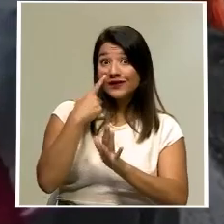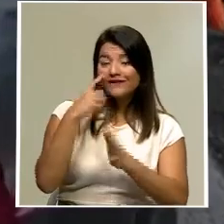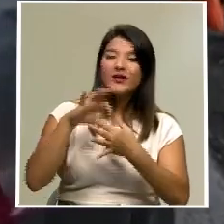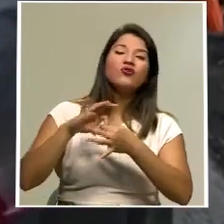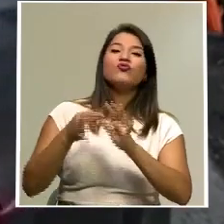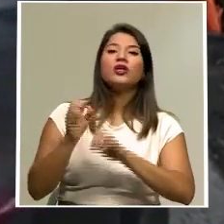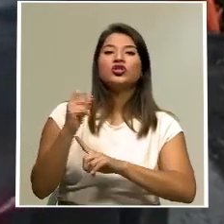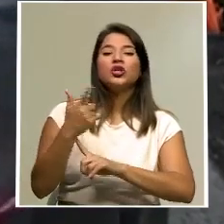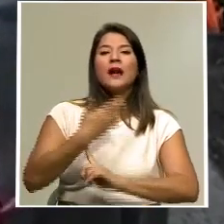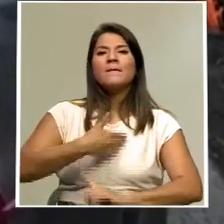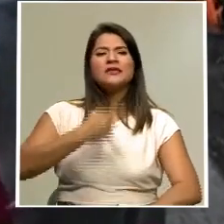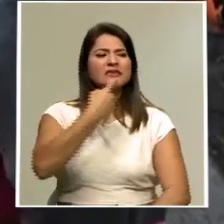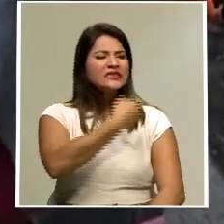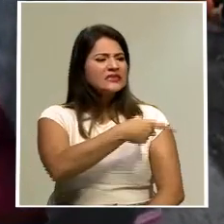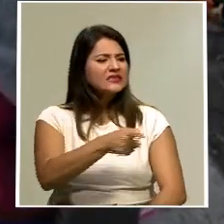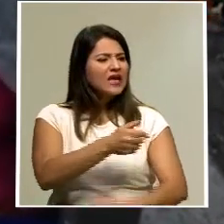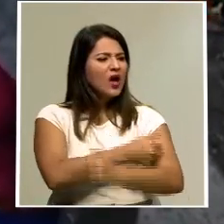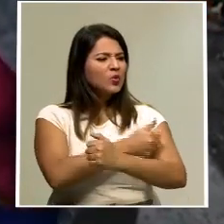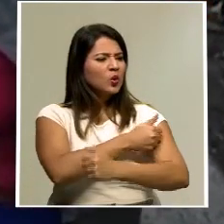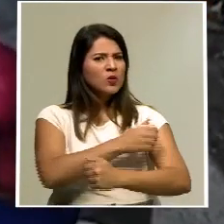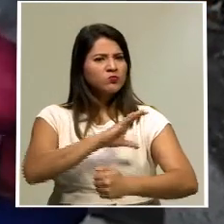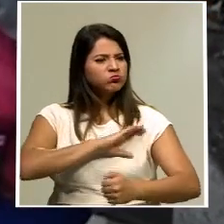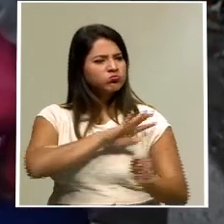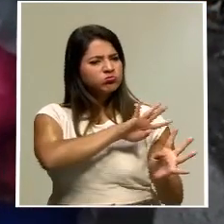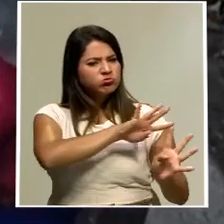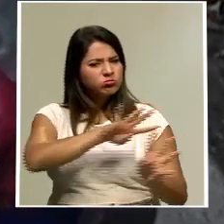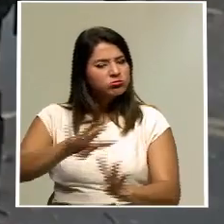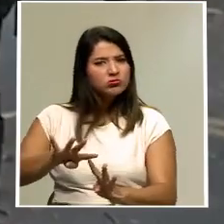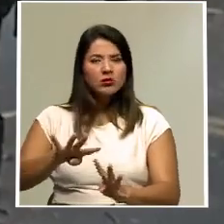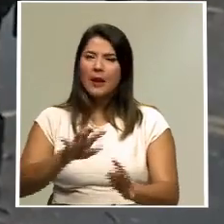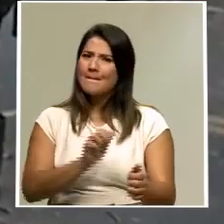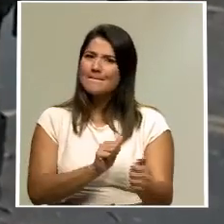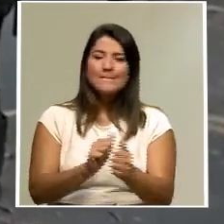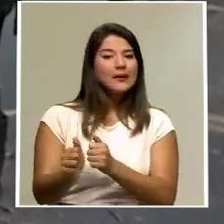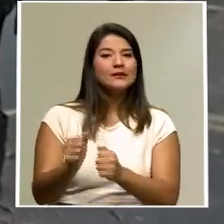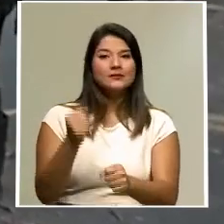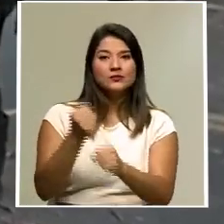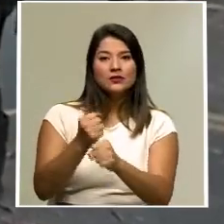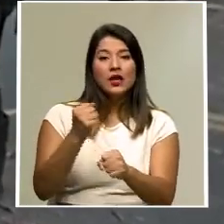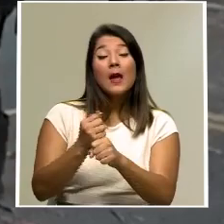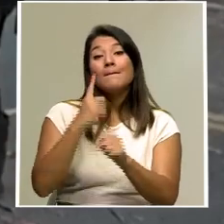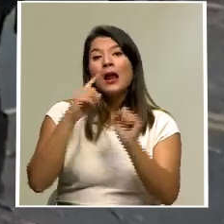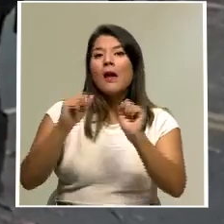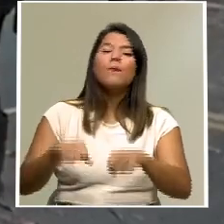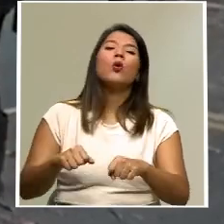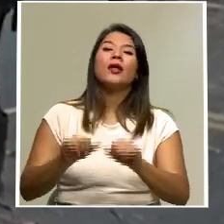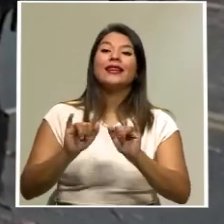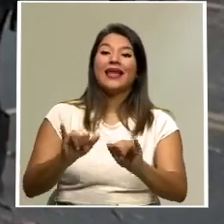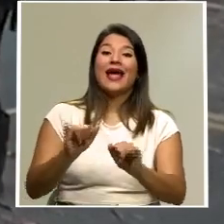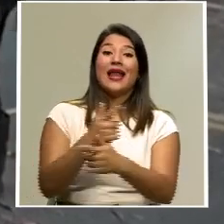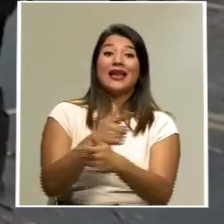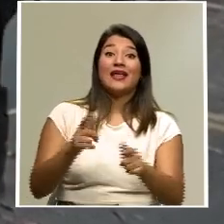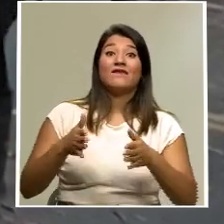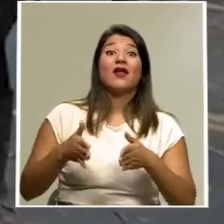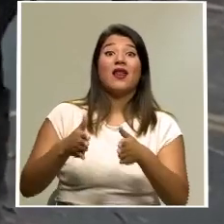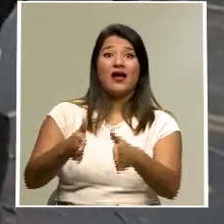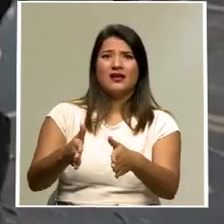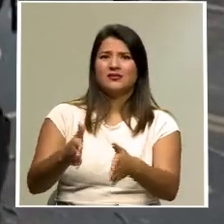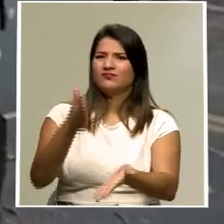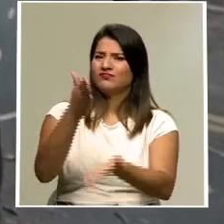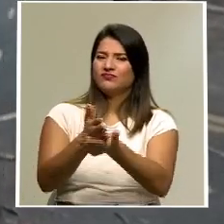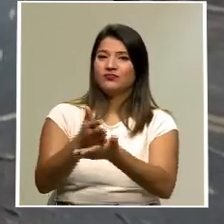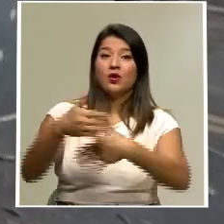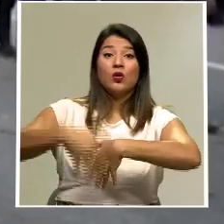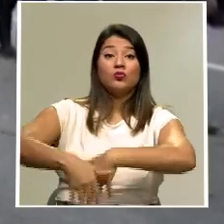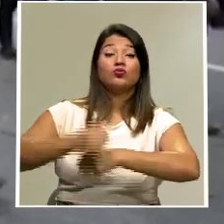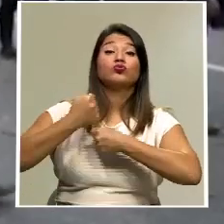presidente manda a las autoridades desplegar la máxima capacidad operacional para despejar las carreteras cortadas por los manifestantes, movilizados